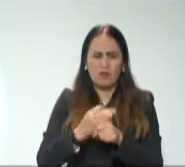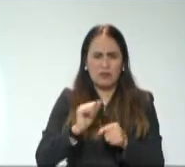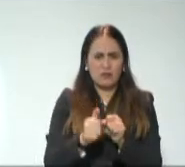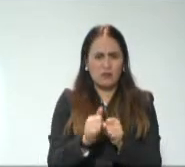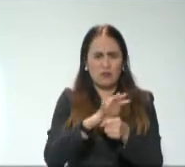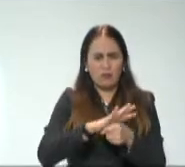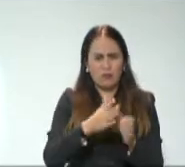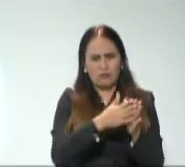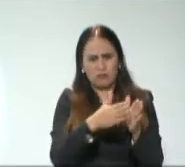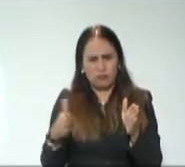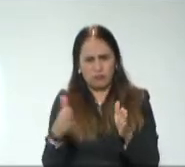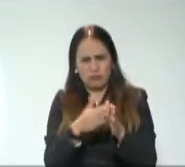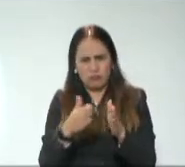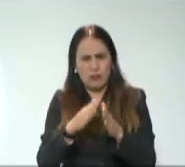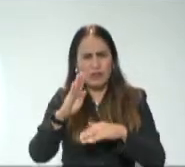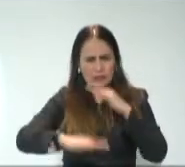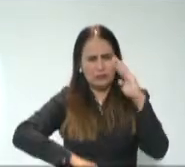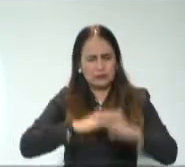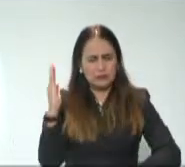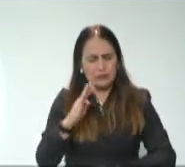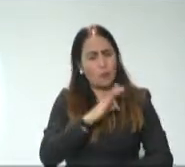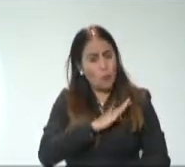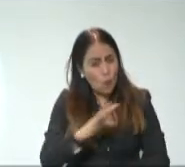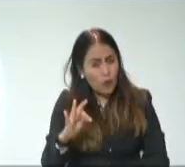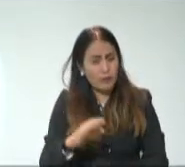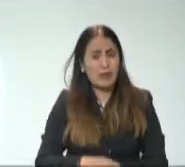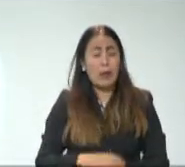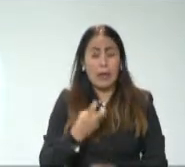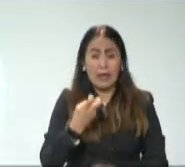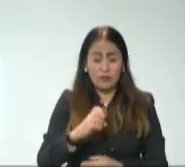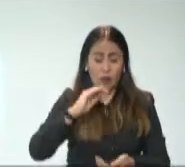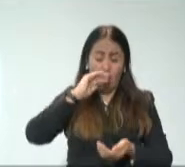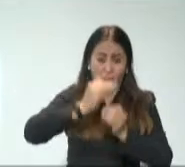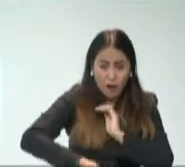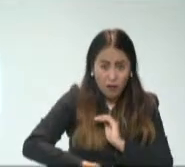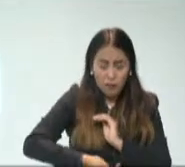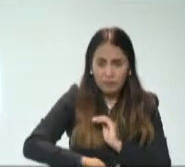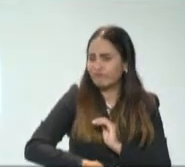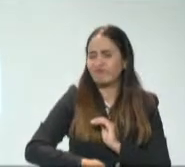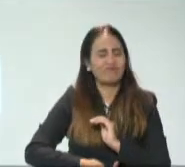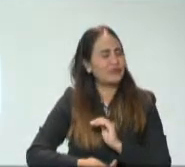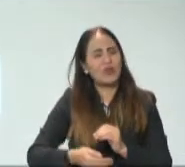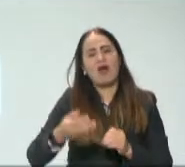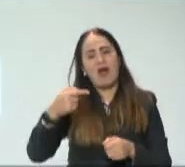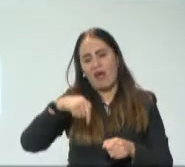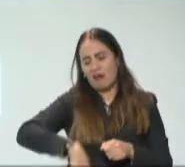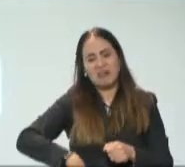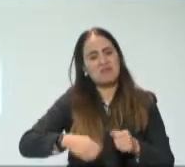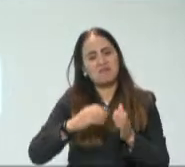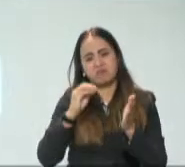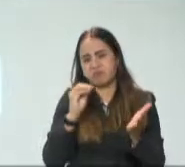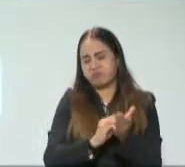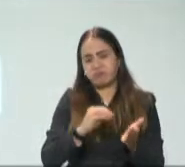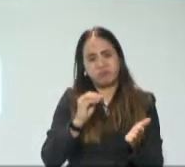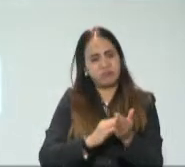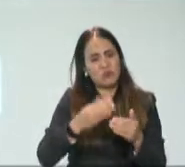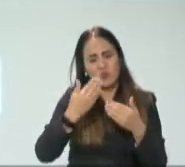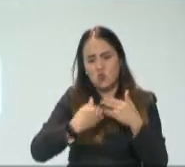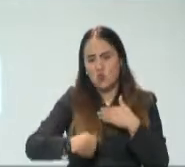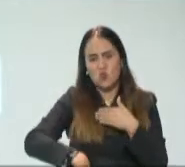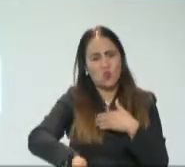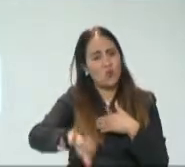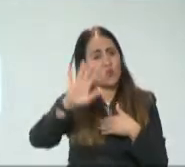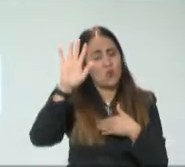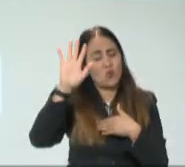atravesando y como ya nos explicaron Esto no se acaba Esto está llegó para quedarse Y entonces tenemos